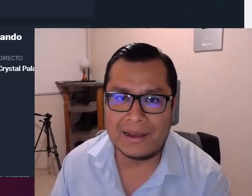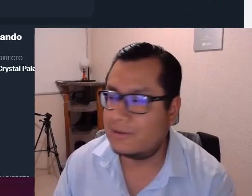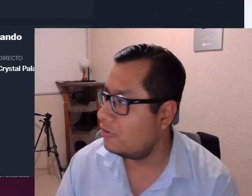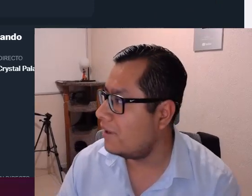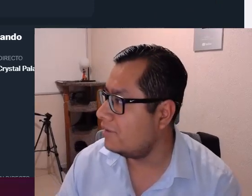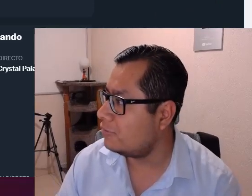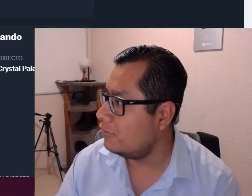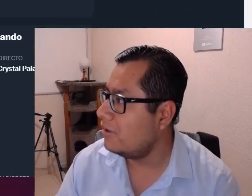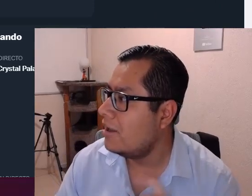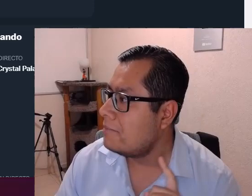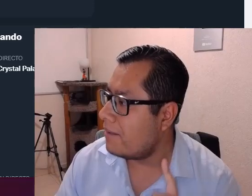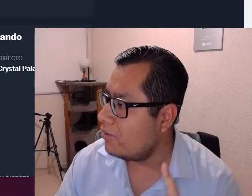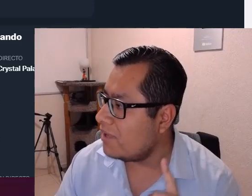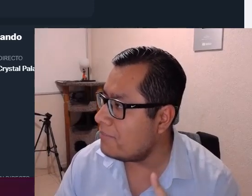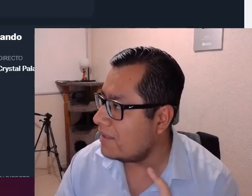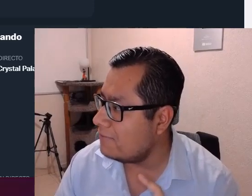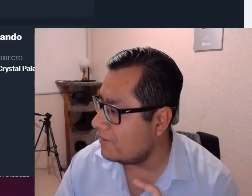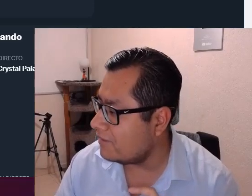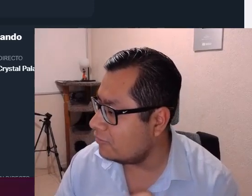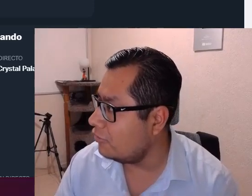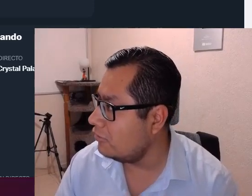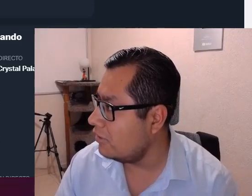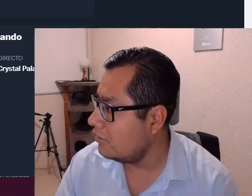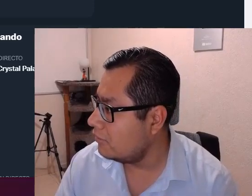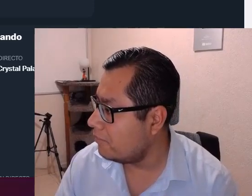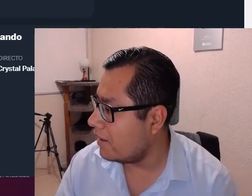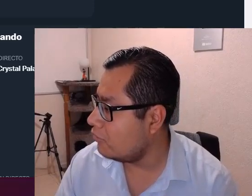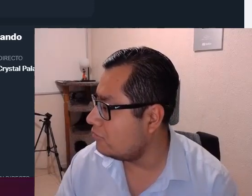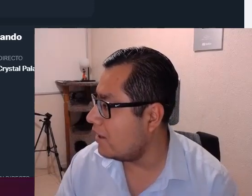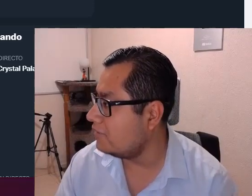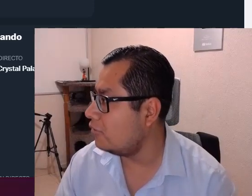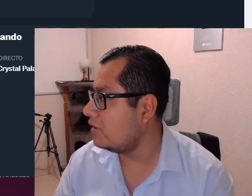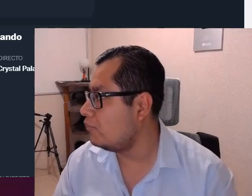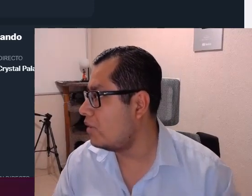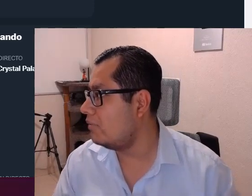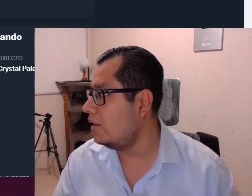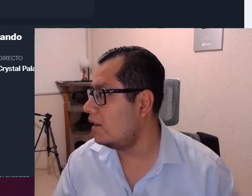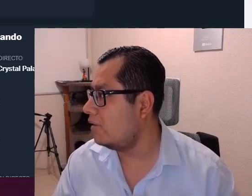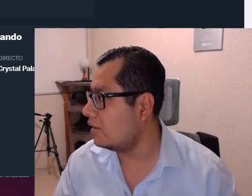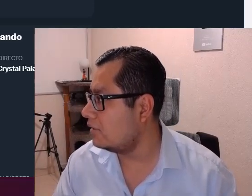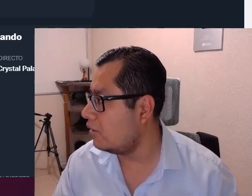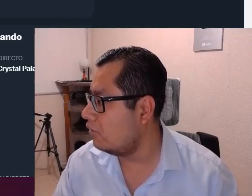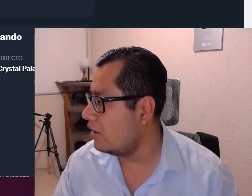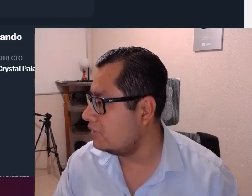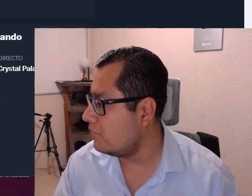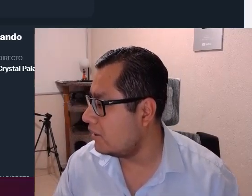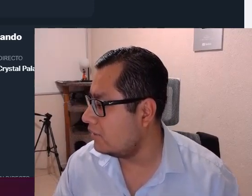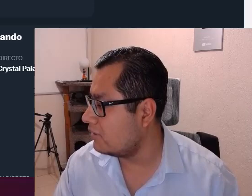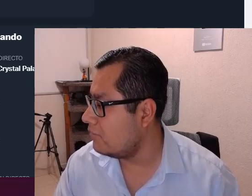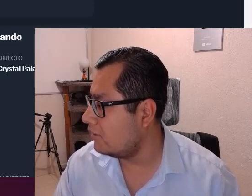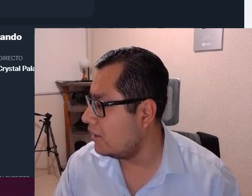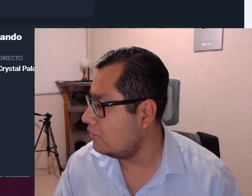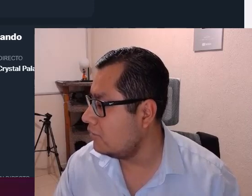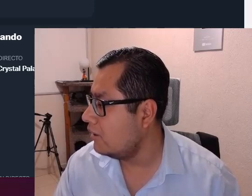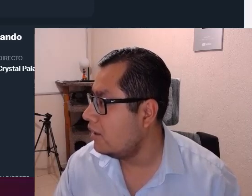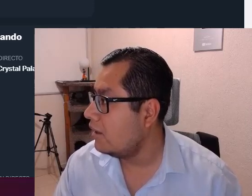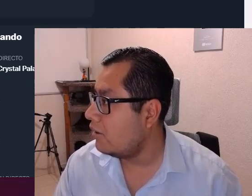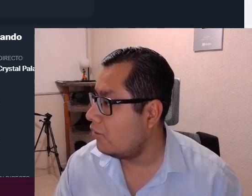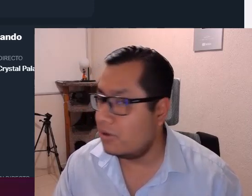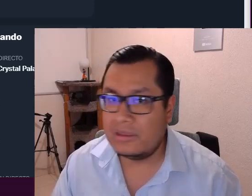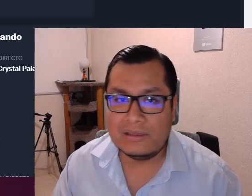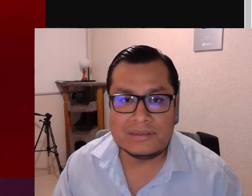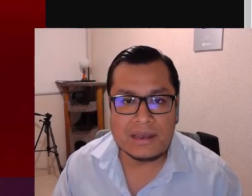van a clase los maestros va a haber una manifestación para los maestros en Puebla a ver aquí tengo las imágenes que me mandaron